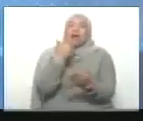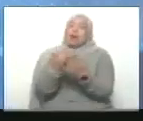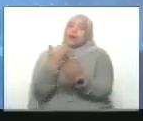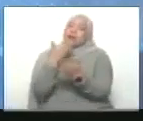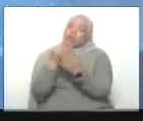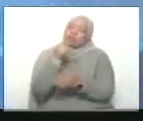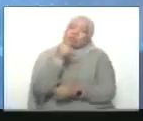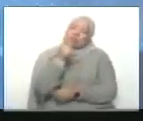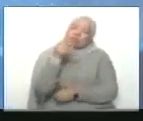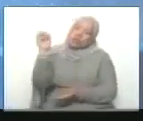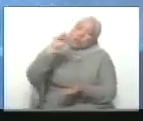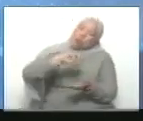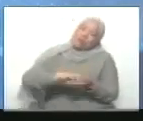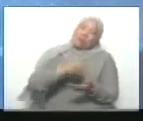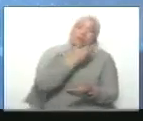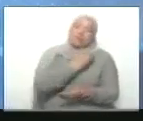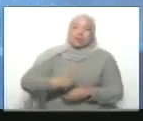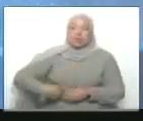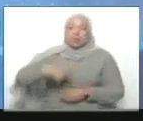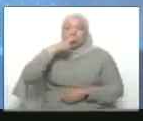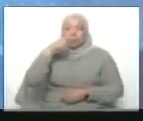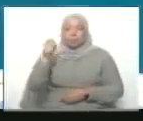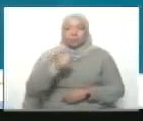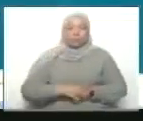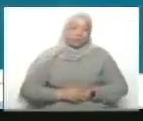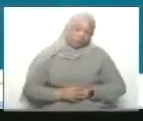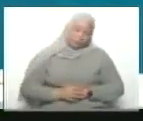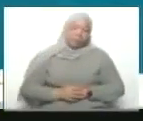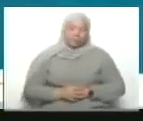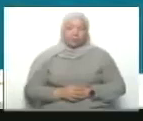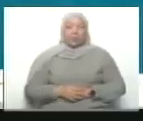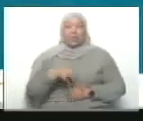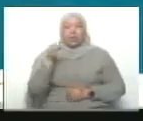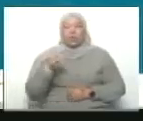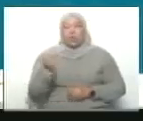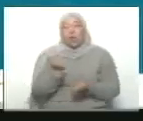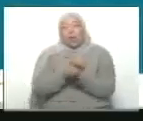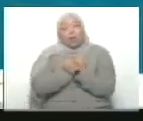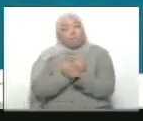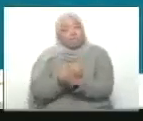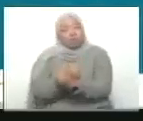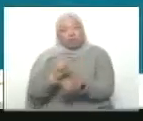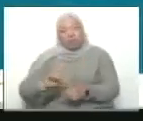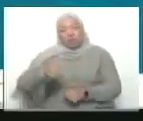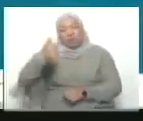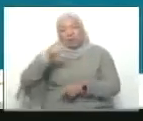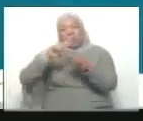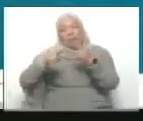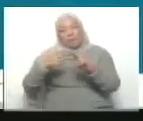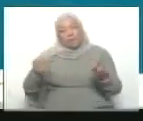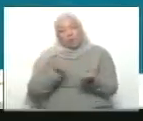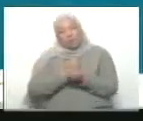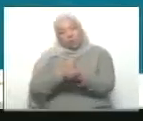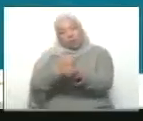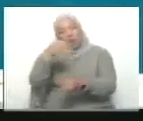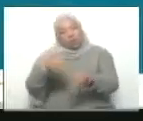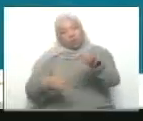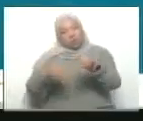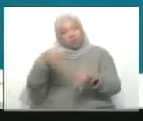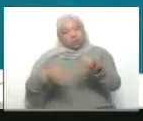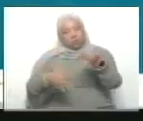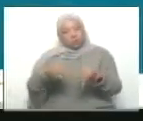une fois, muchas monsieur gracias le président. Nuevamente, señor presidente. Ten la seguridad, triunfará el amor, triunfará la paz y triunfará la